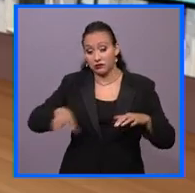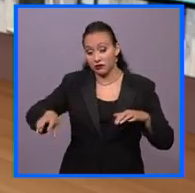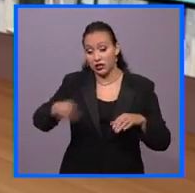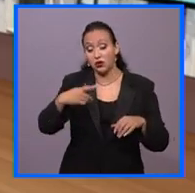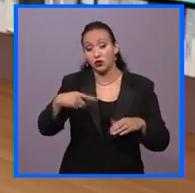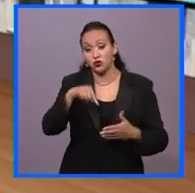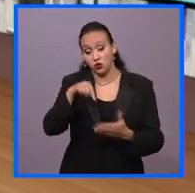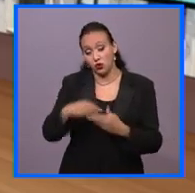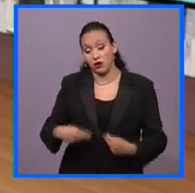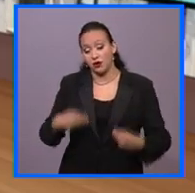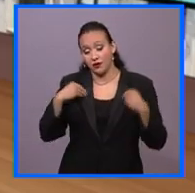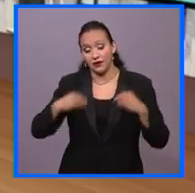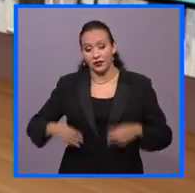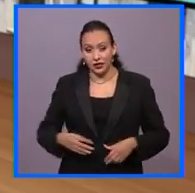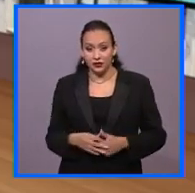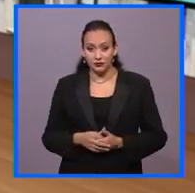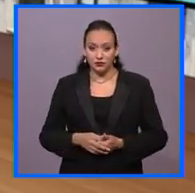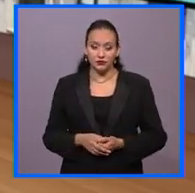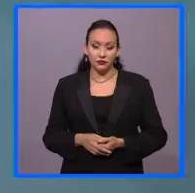al patrimonio natural.